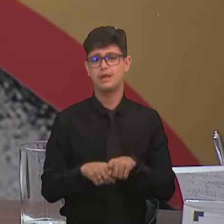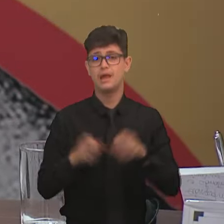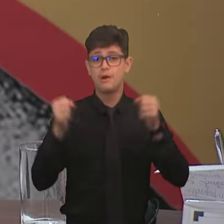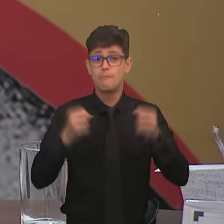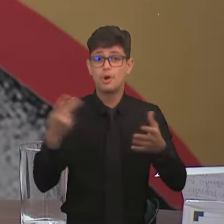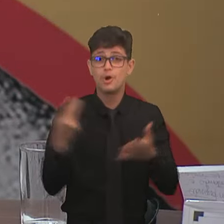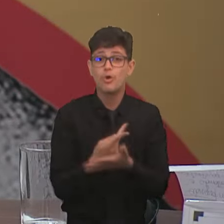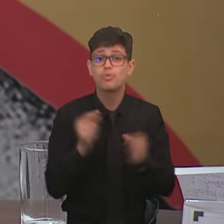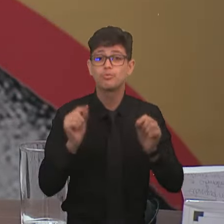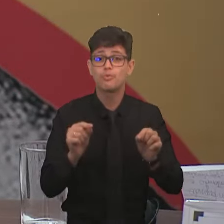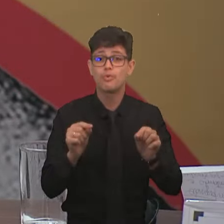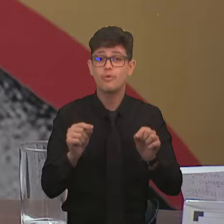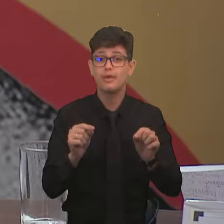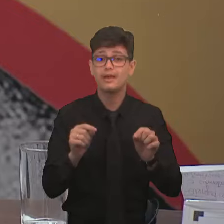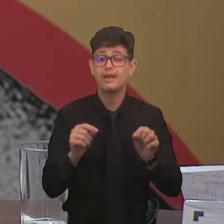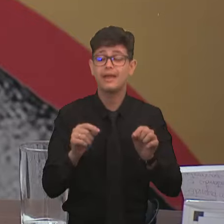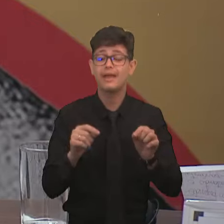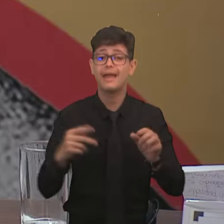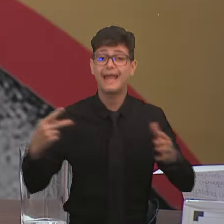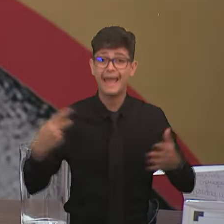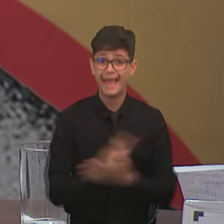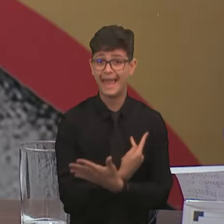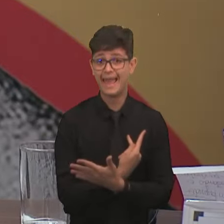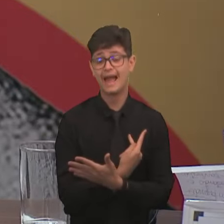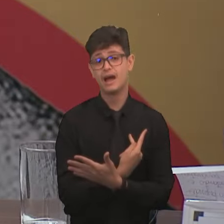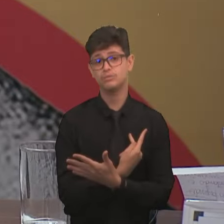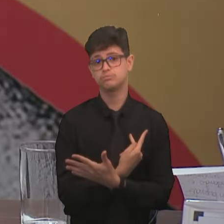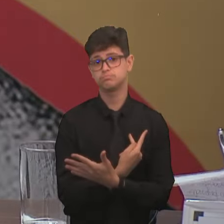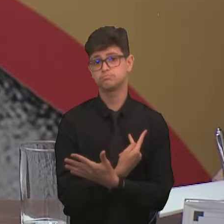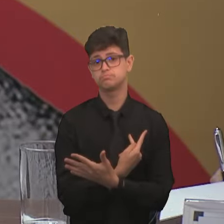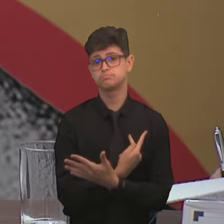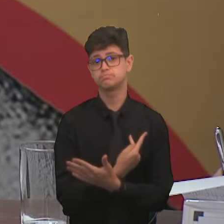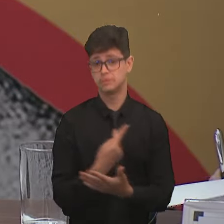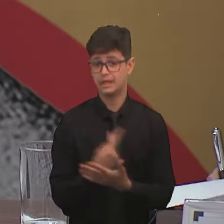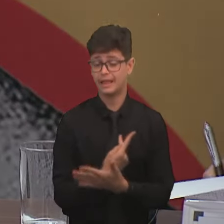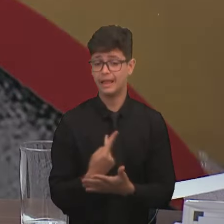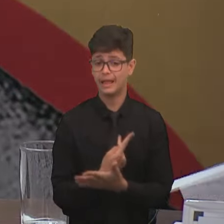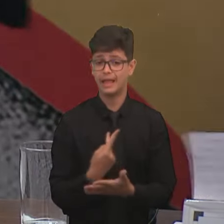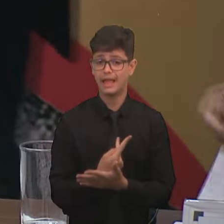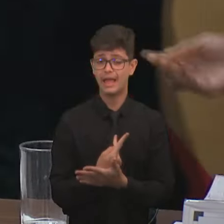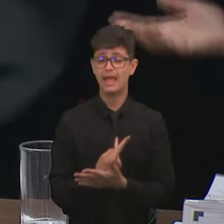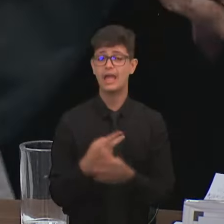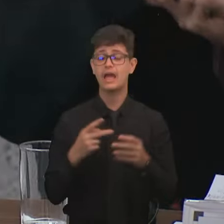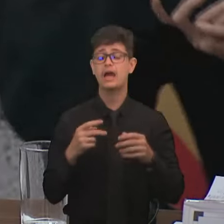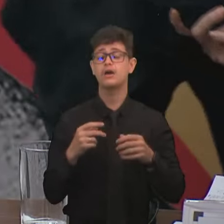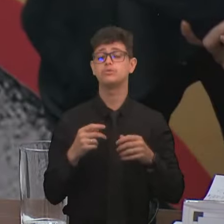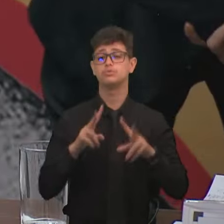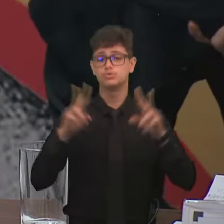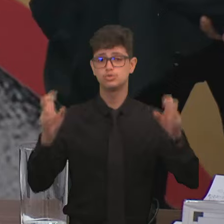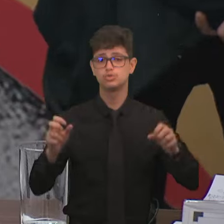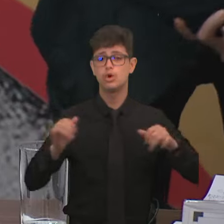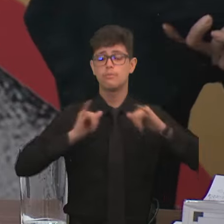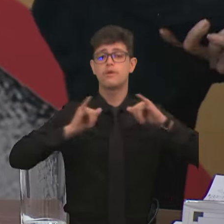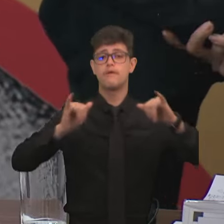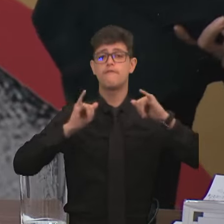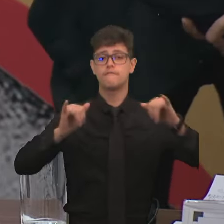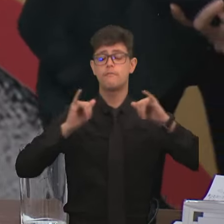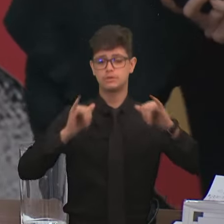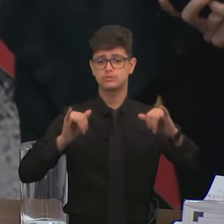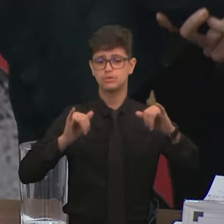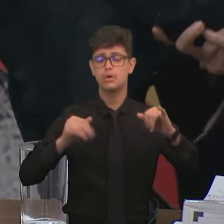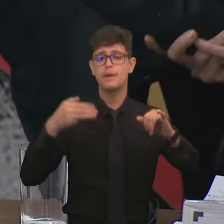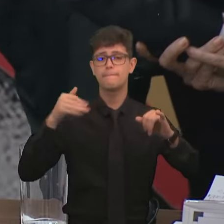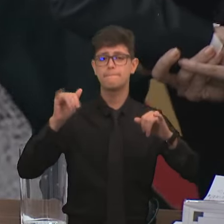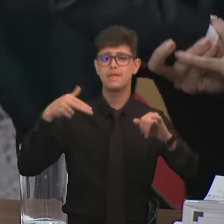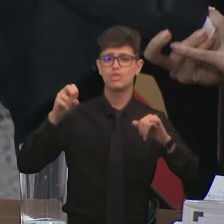puede resultar en una falla en la producción de una diversidad de opiniones e informaciones sobre minorías o